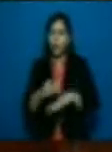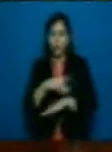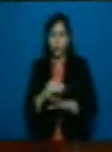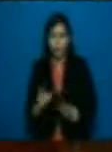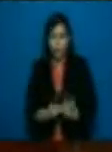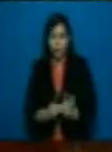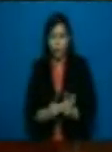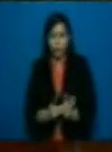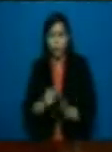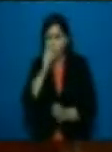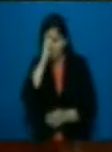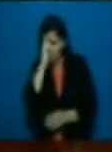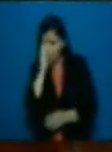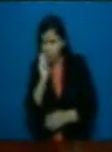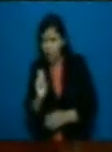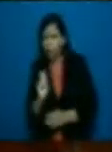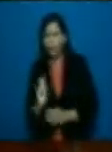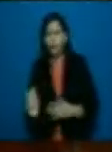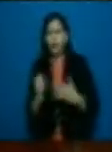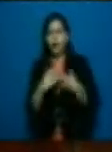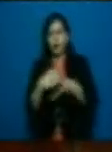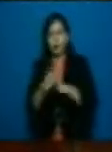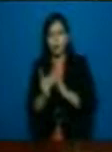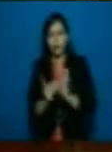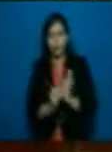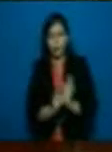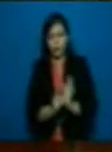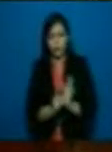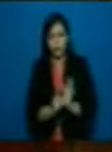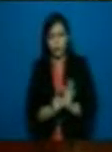de la honorable asamblea legislativa